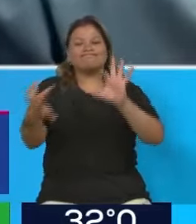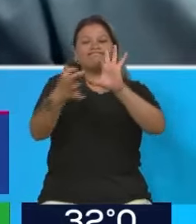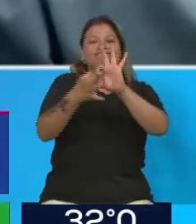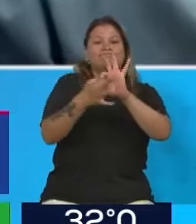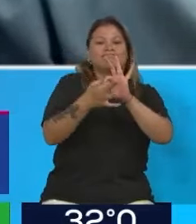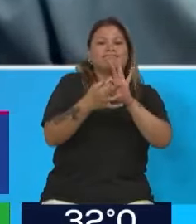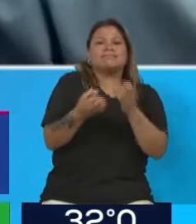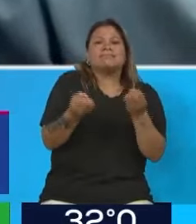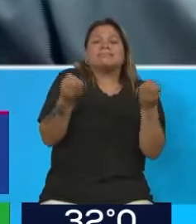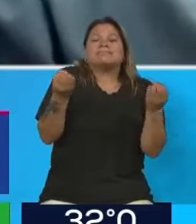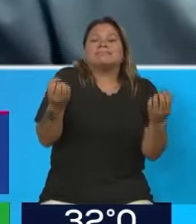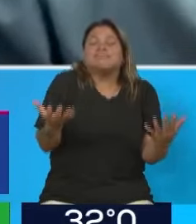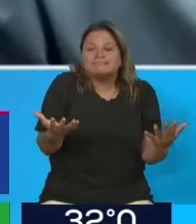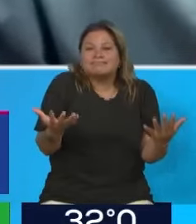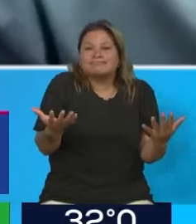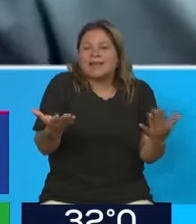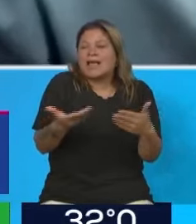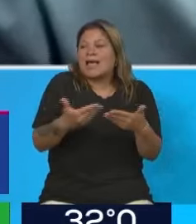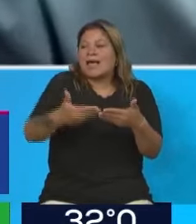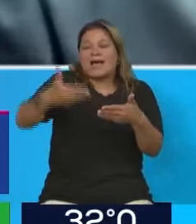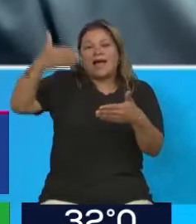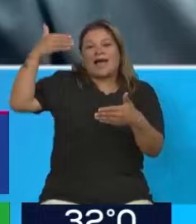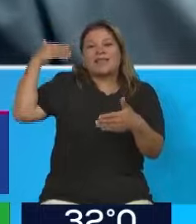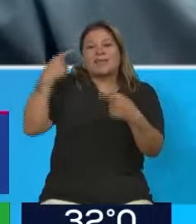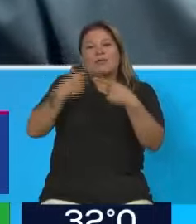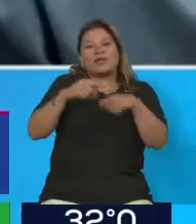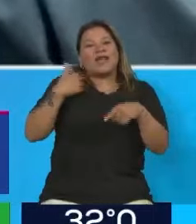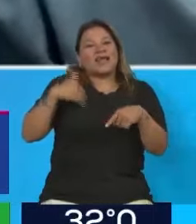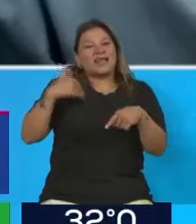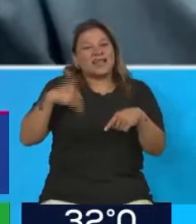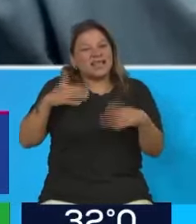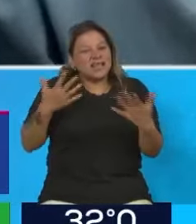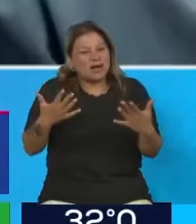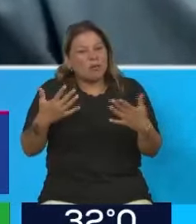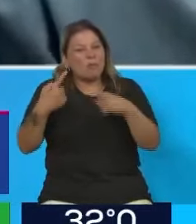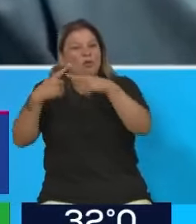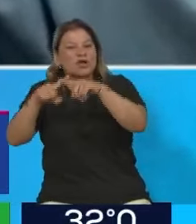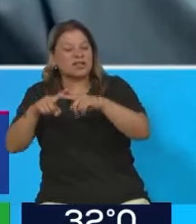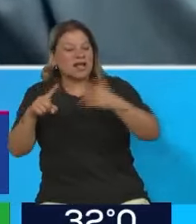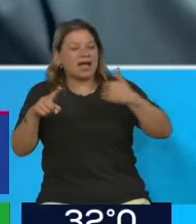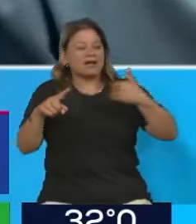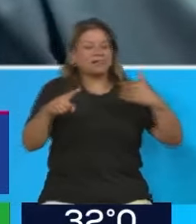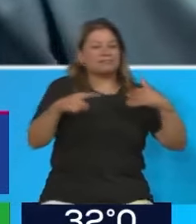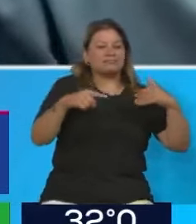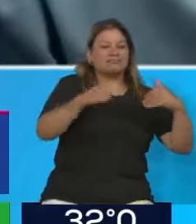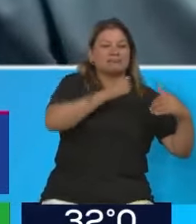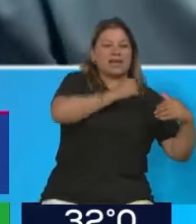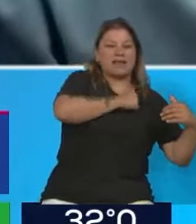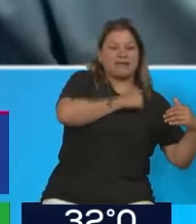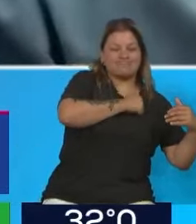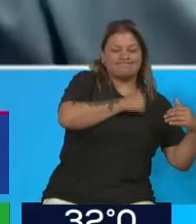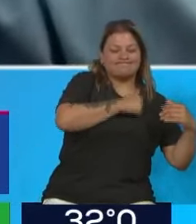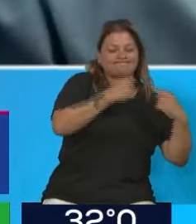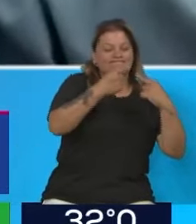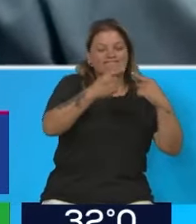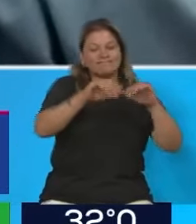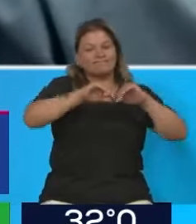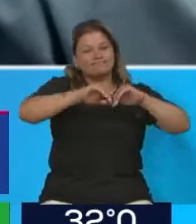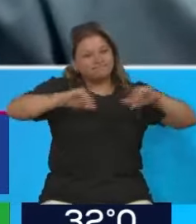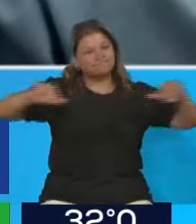de lo que se venía viendo en la política Argentina disruptiva en algunos sector cuadora Crónica en